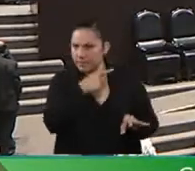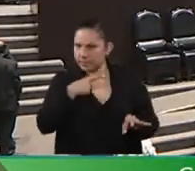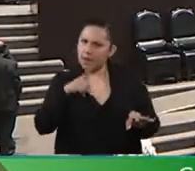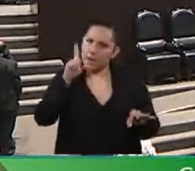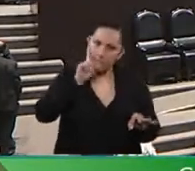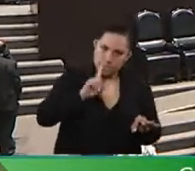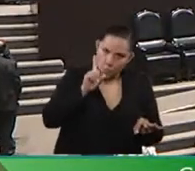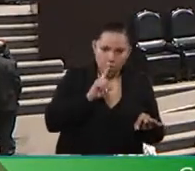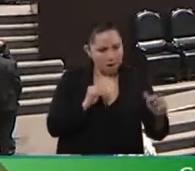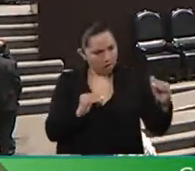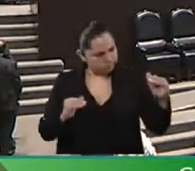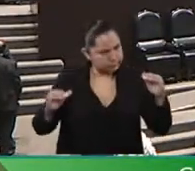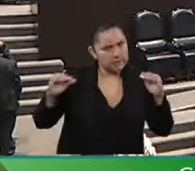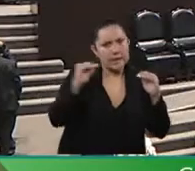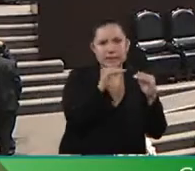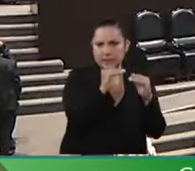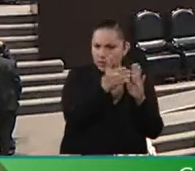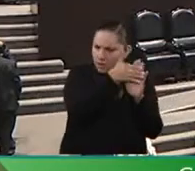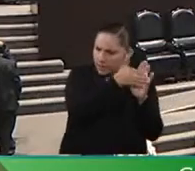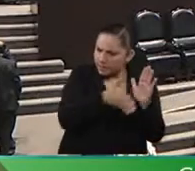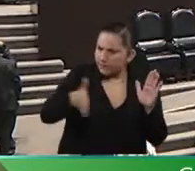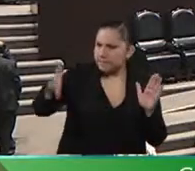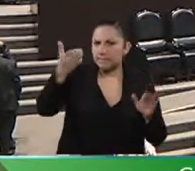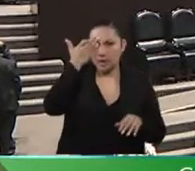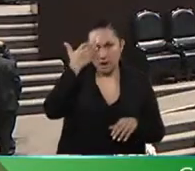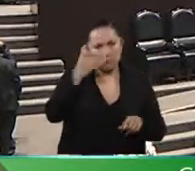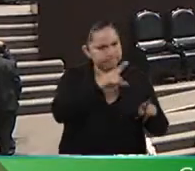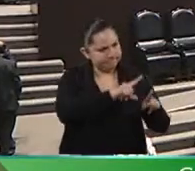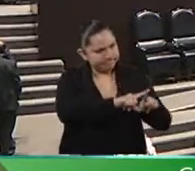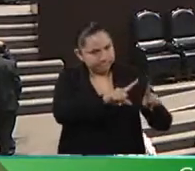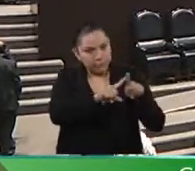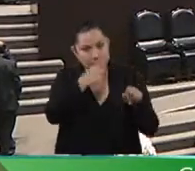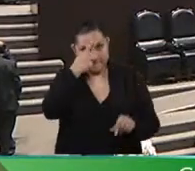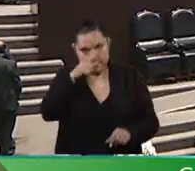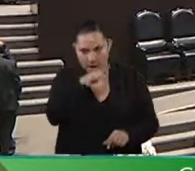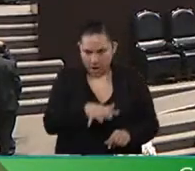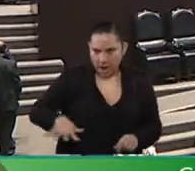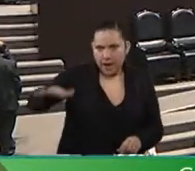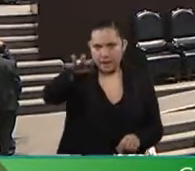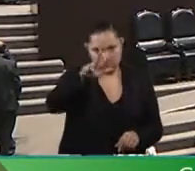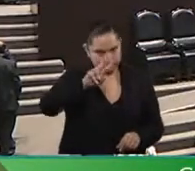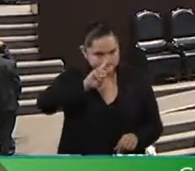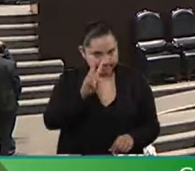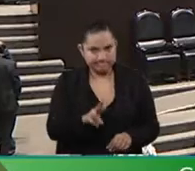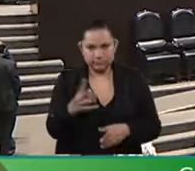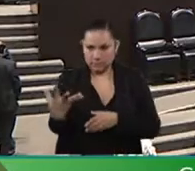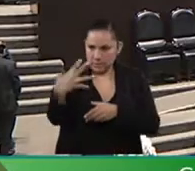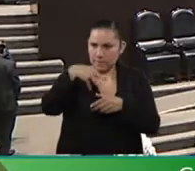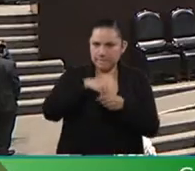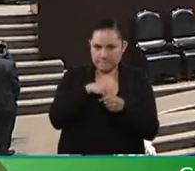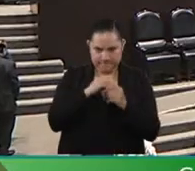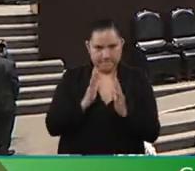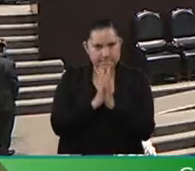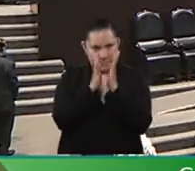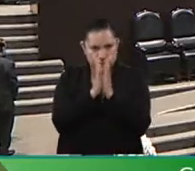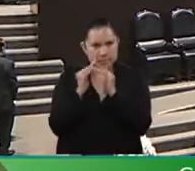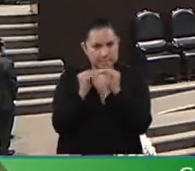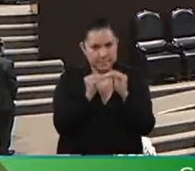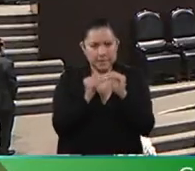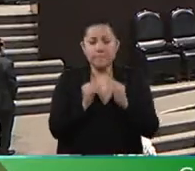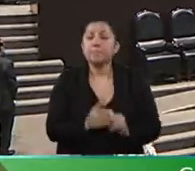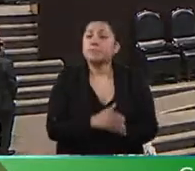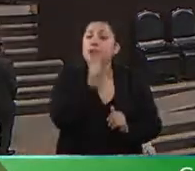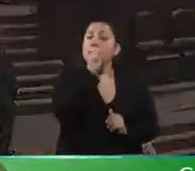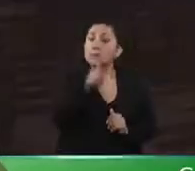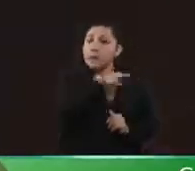proceso para reflejar la diversidad de nuestra sociedad finalmente la asignación de cargos se realizará bajo estricto principio de paridad